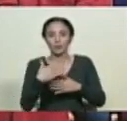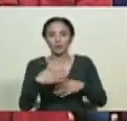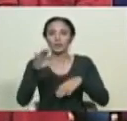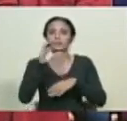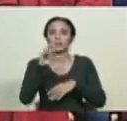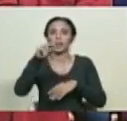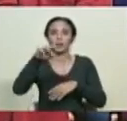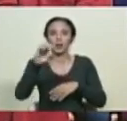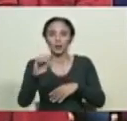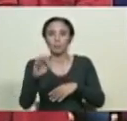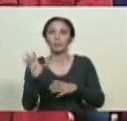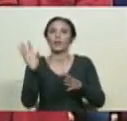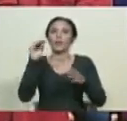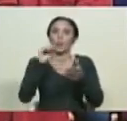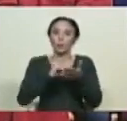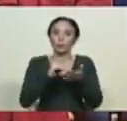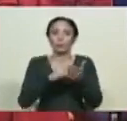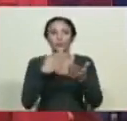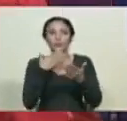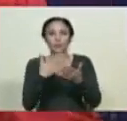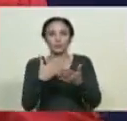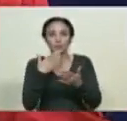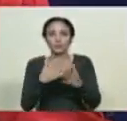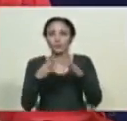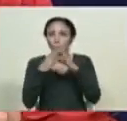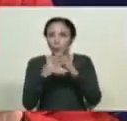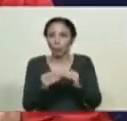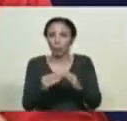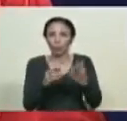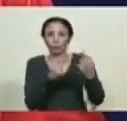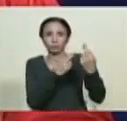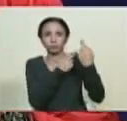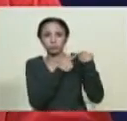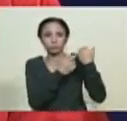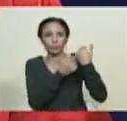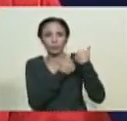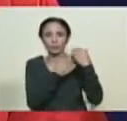CNE, nuevamente el CNE cumpliendo